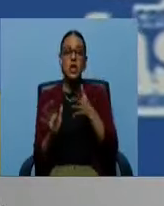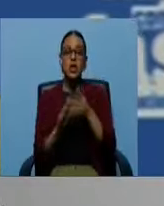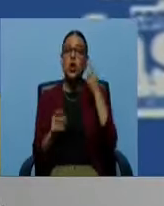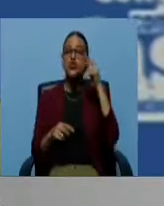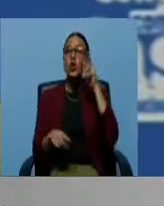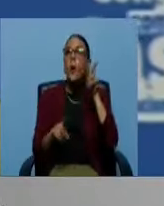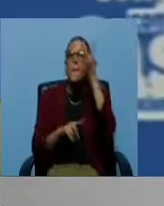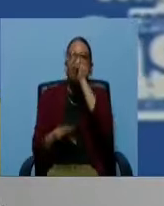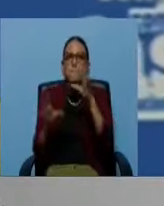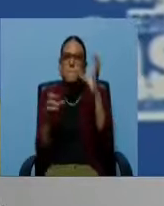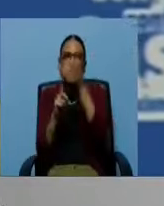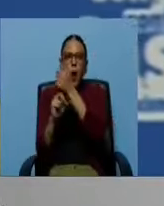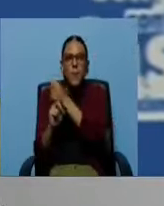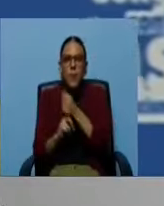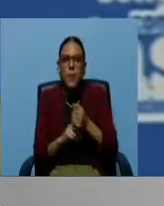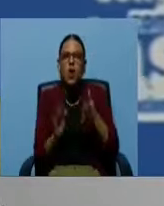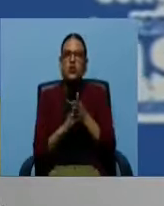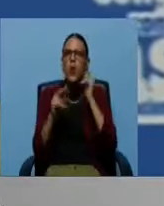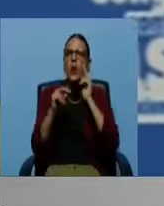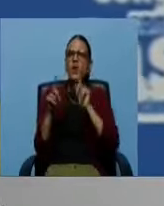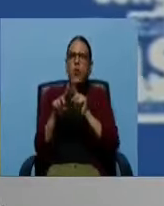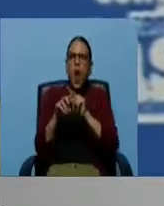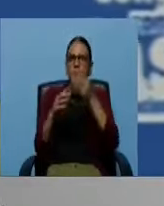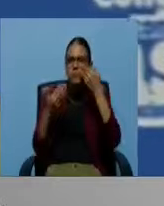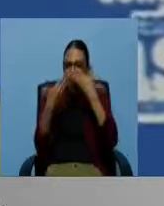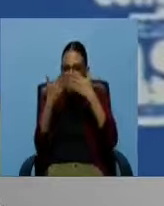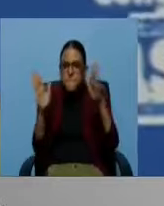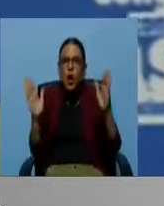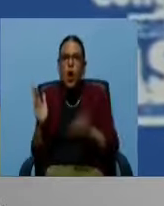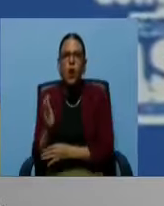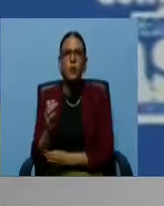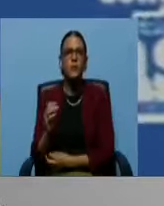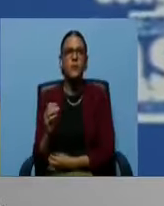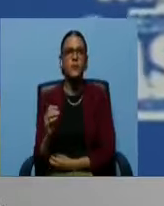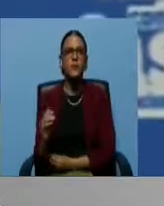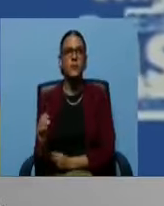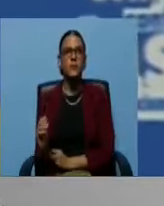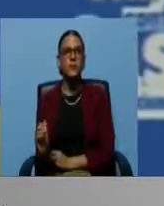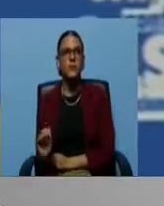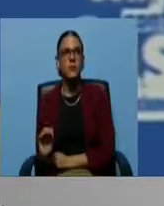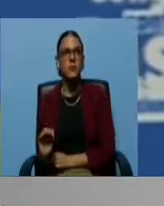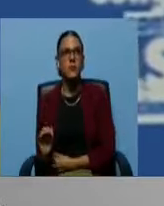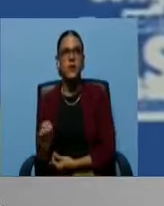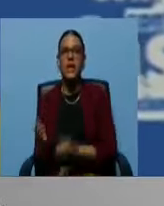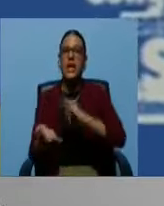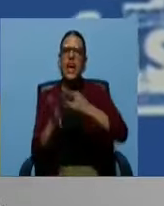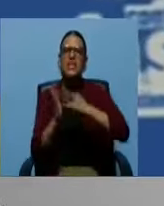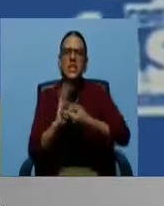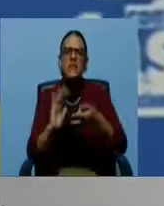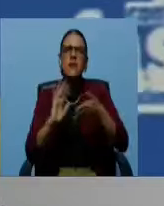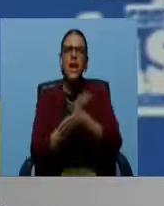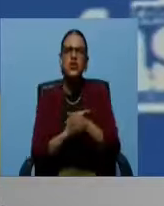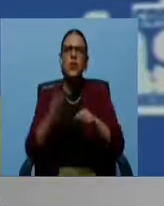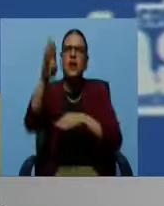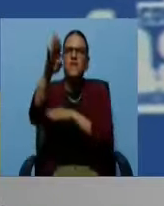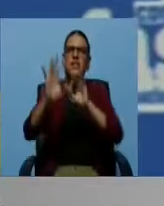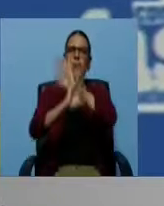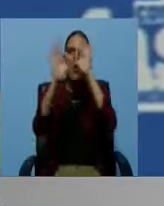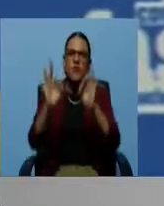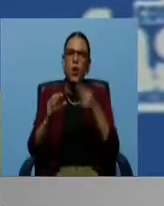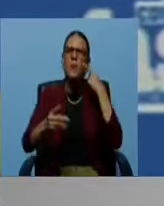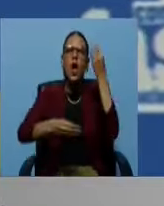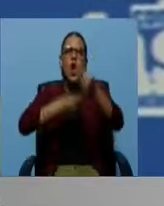identificar, de desnudar, de retratar qué es el fascismo. ¿Cuáles son